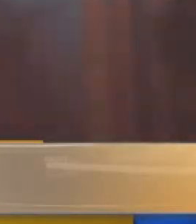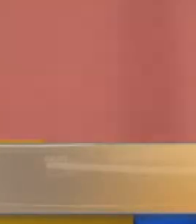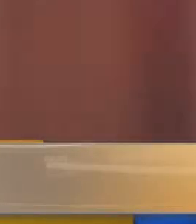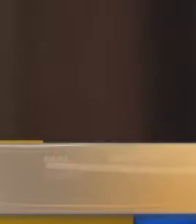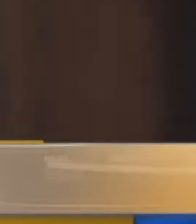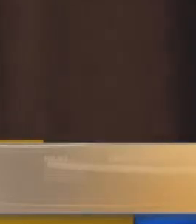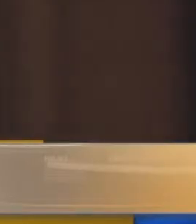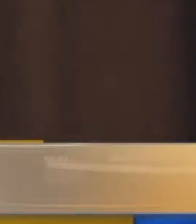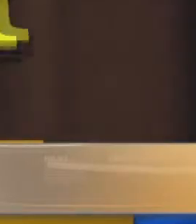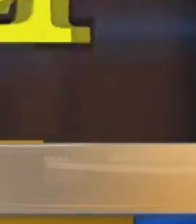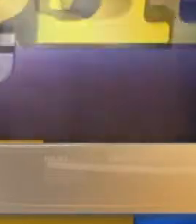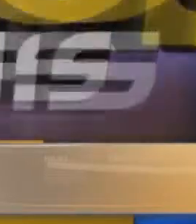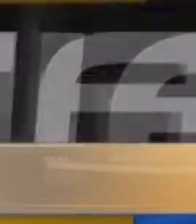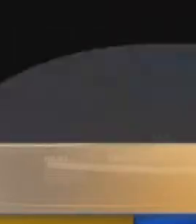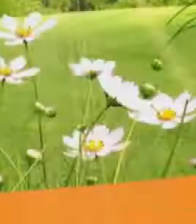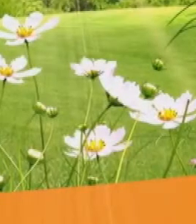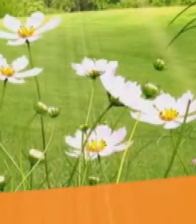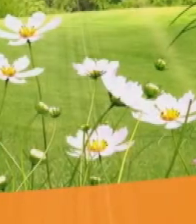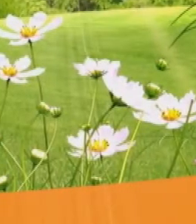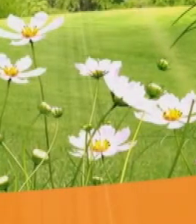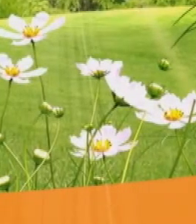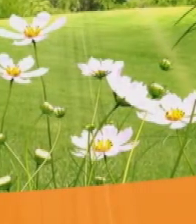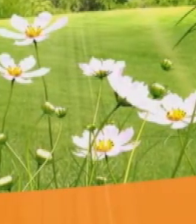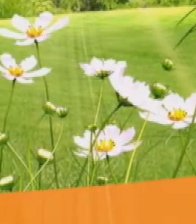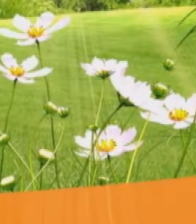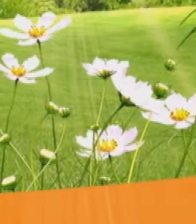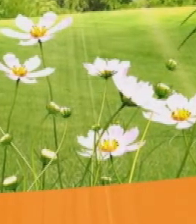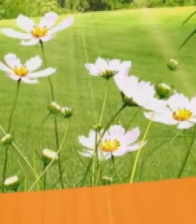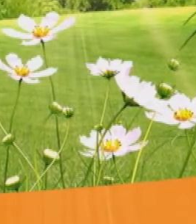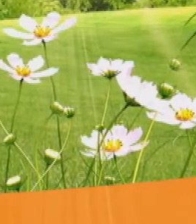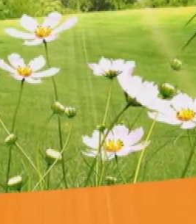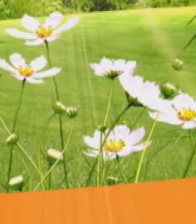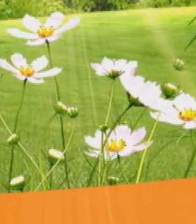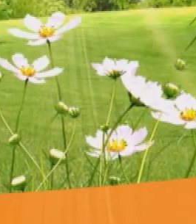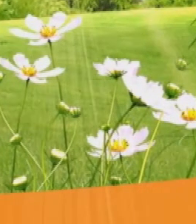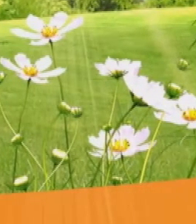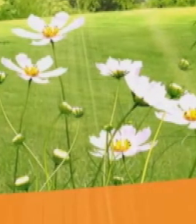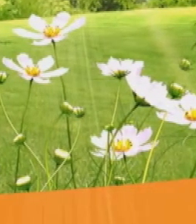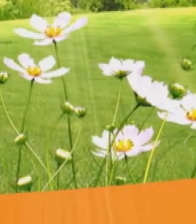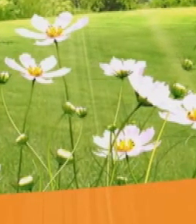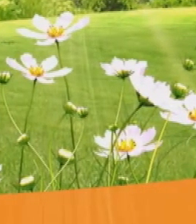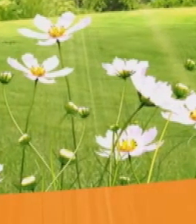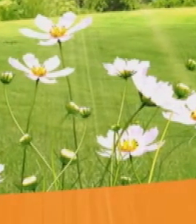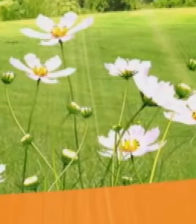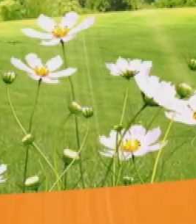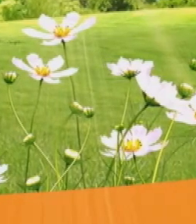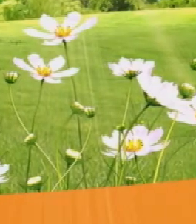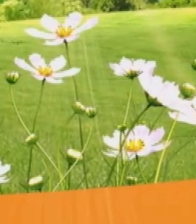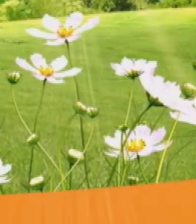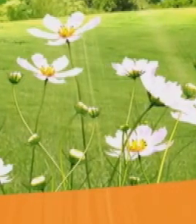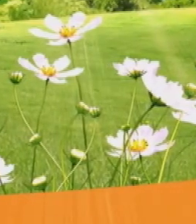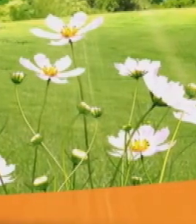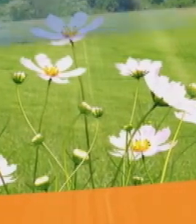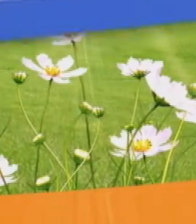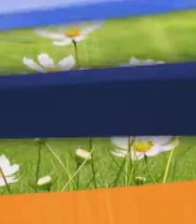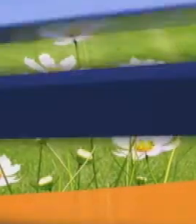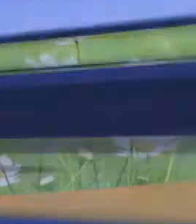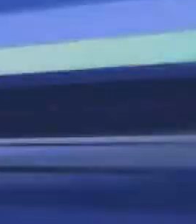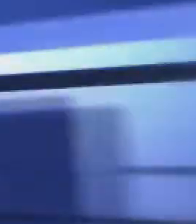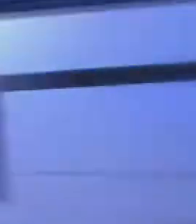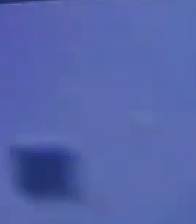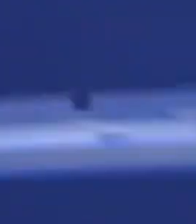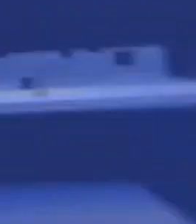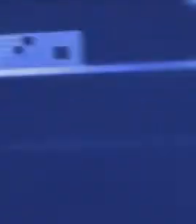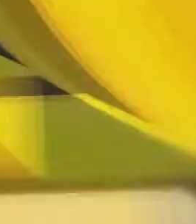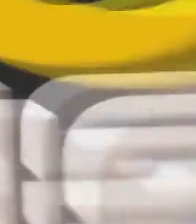radio local durante esta semana. Con el patrocinio de Barsol Ecológico, Barsol Aroma Delicias, líder en limpieza. Enlace